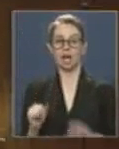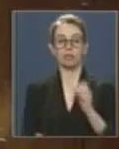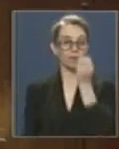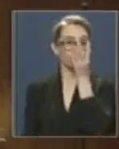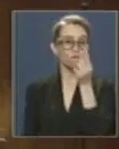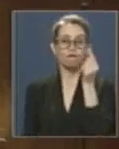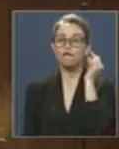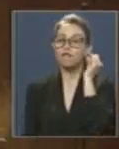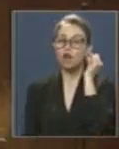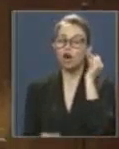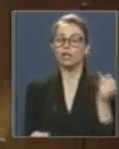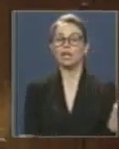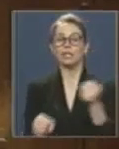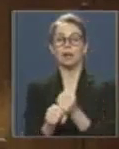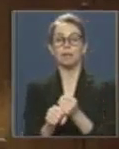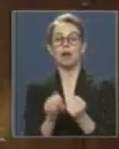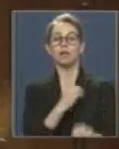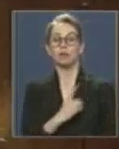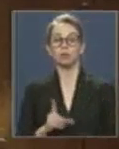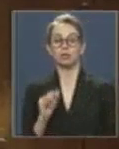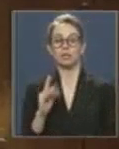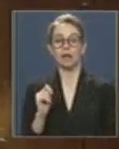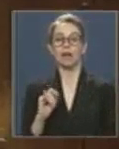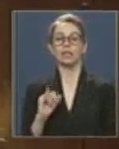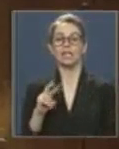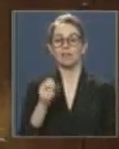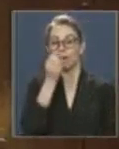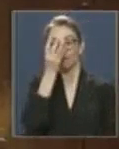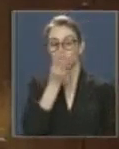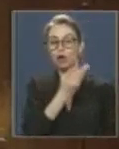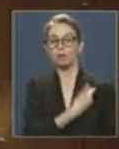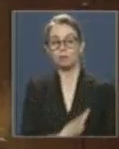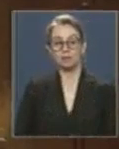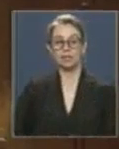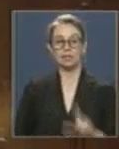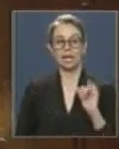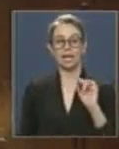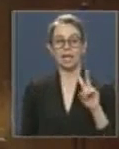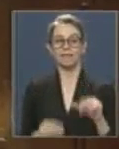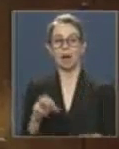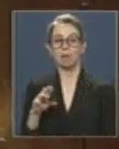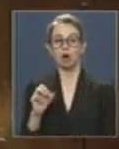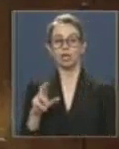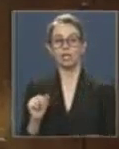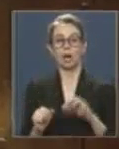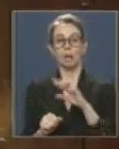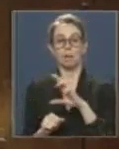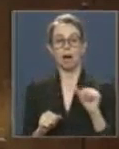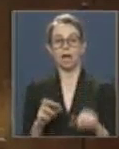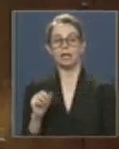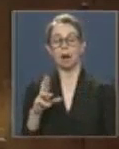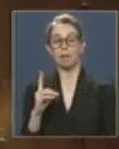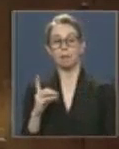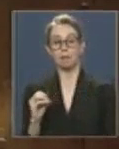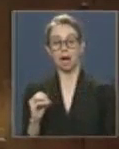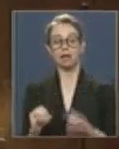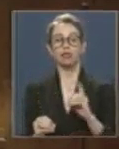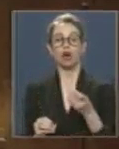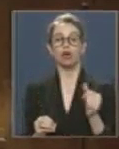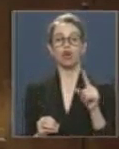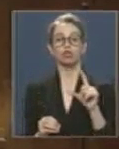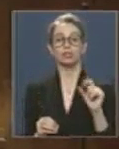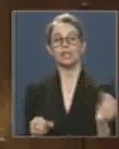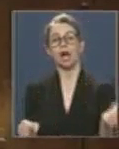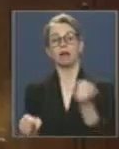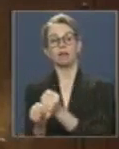Flores, en reemplazo de la diputada señora Marcela Sabat, Iván Flores, presidente, Raúl Leiva, Cristian Moreira, Andrea Parra, Luis Pardo, en reemplazo del diputado señor Gonzalo